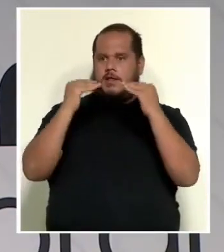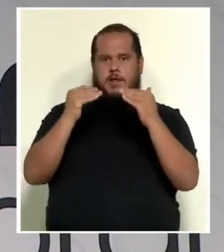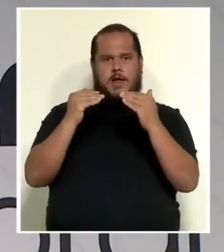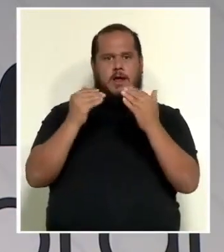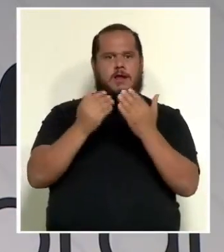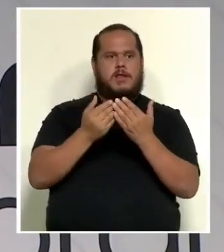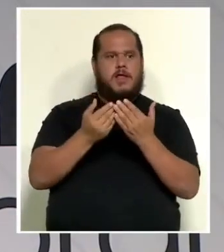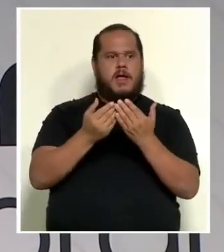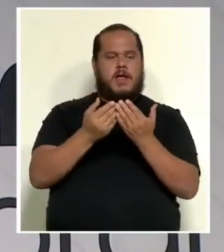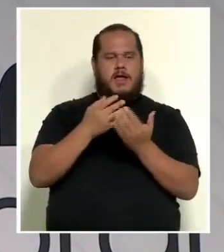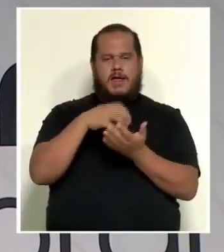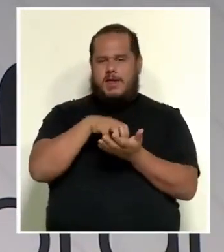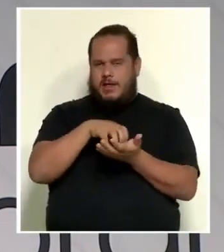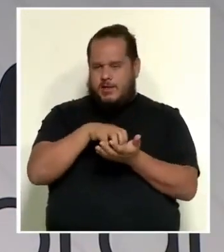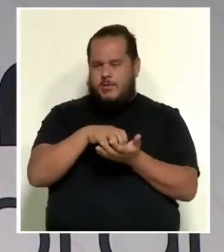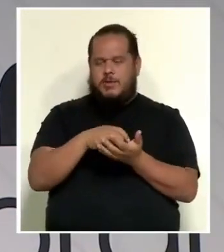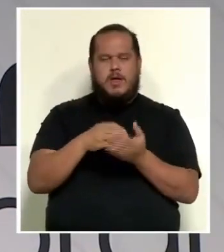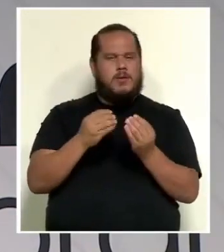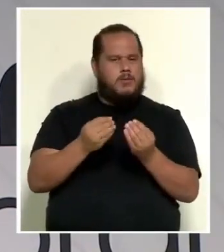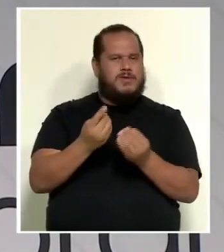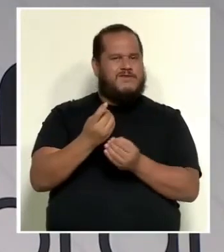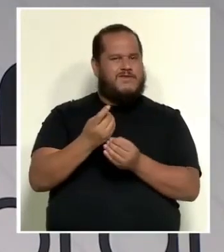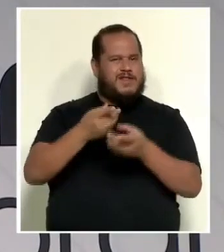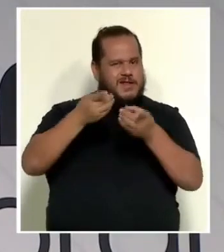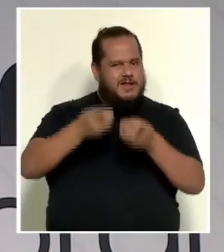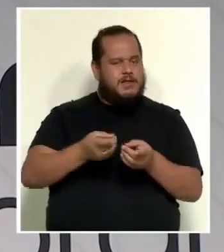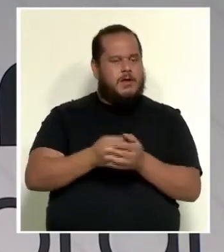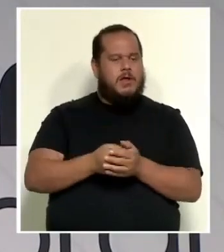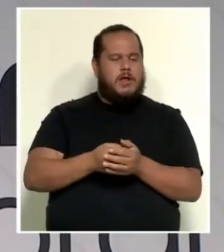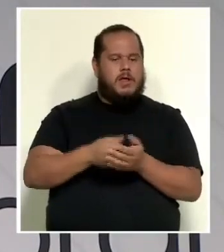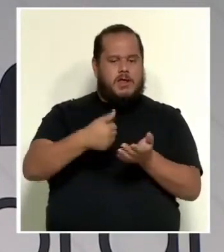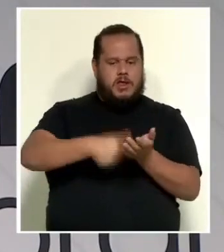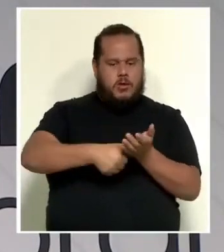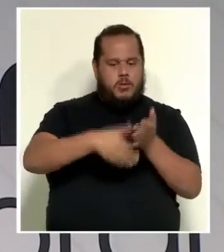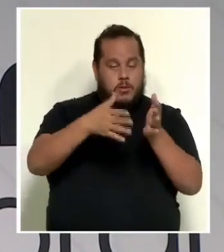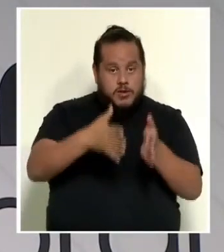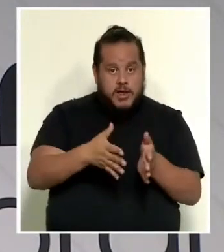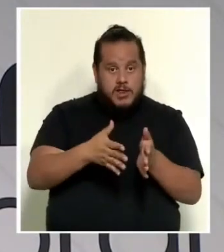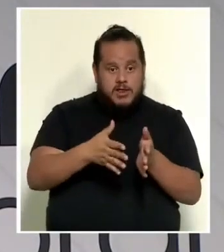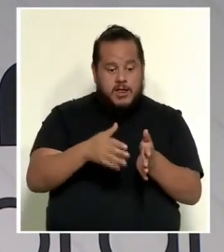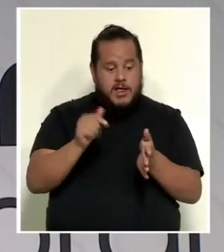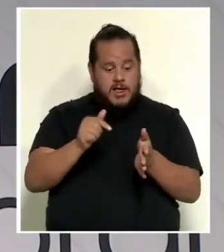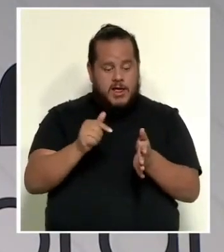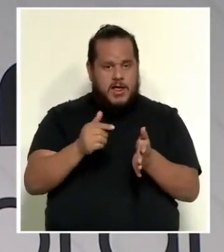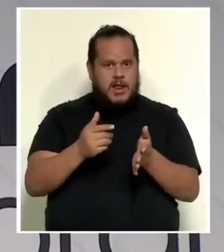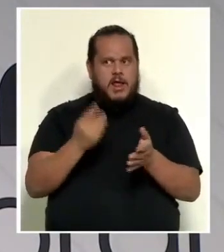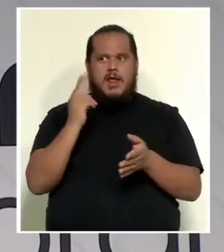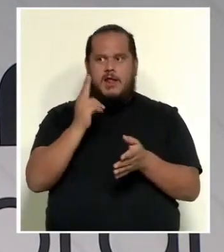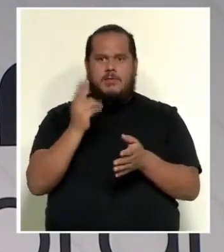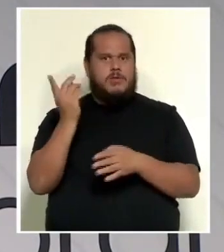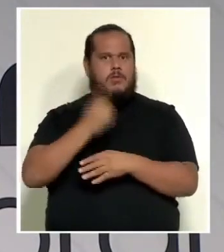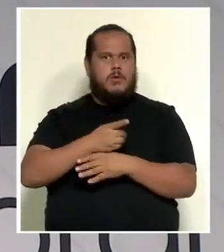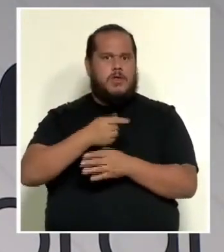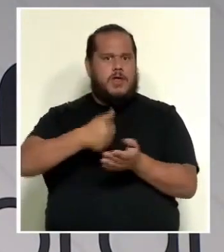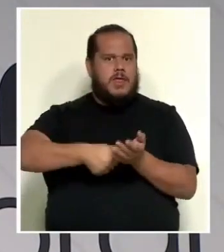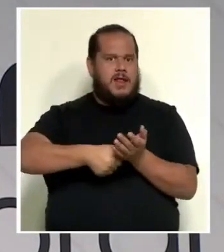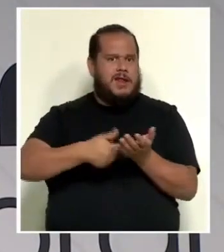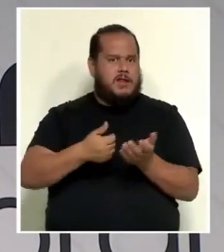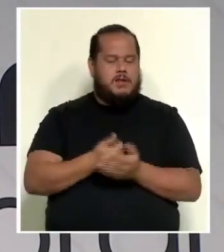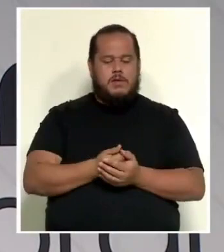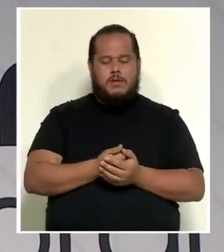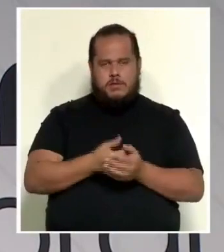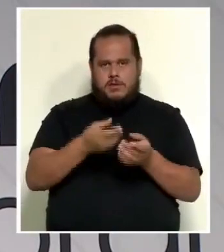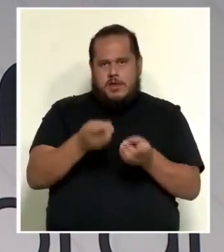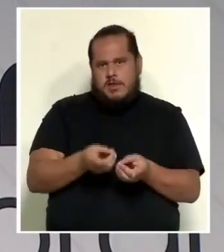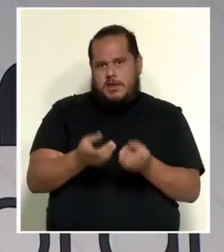mucha indecisión y votantes que toman sus decisiones prácticamente el mismo día de la elección, ¿verdad?